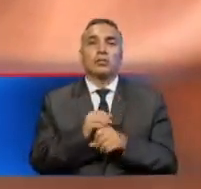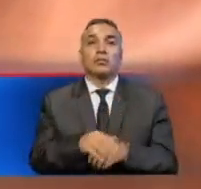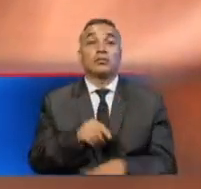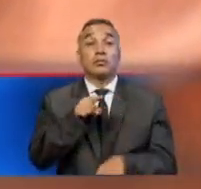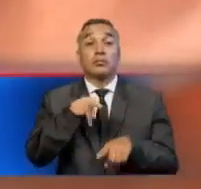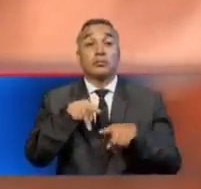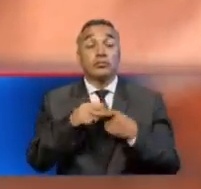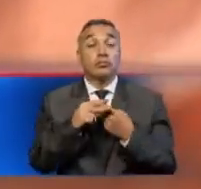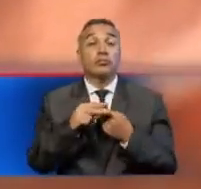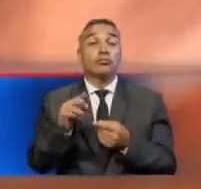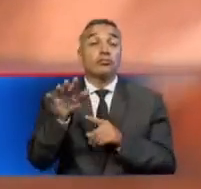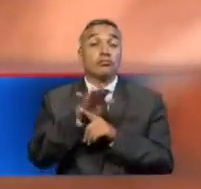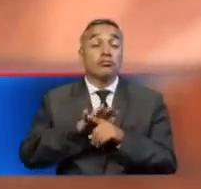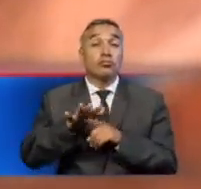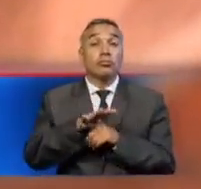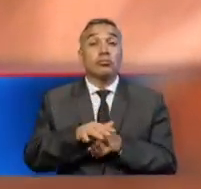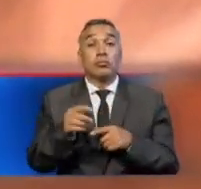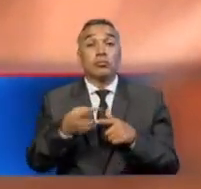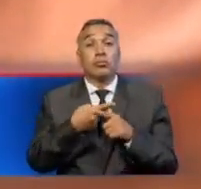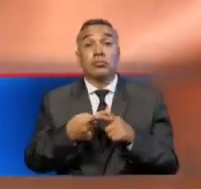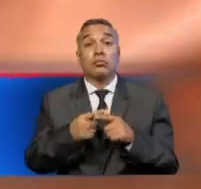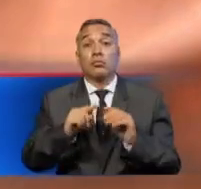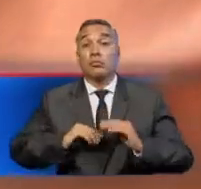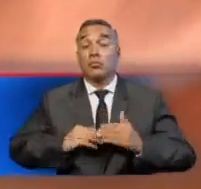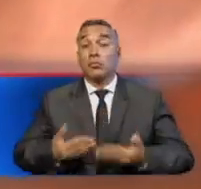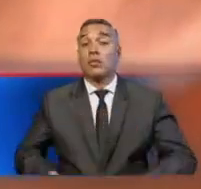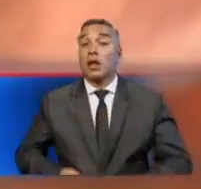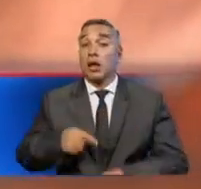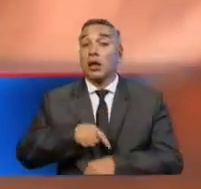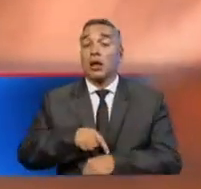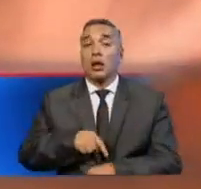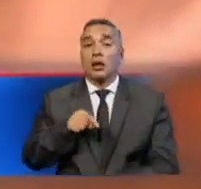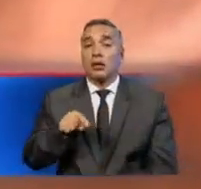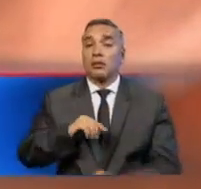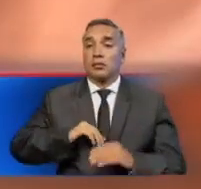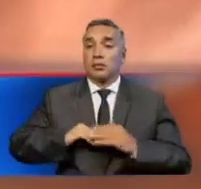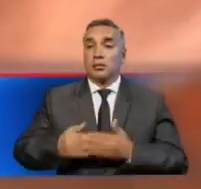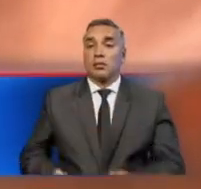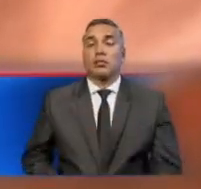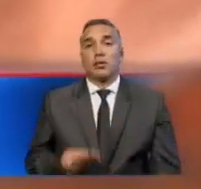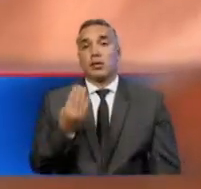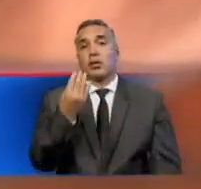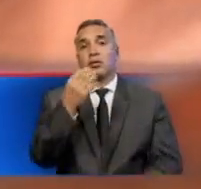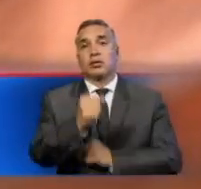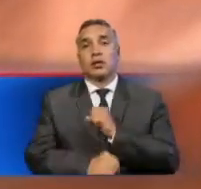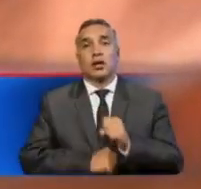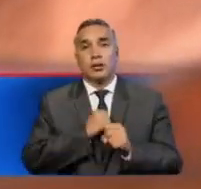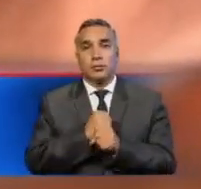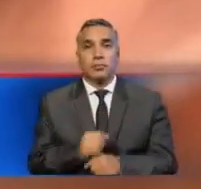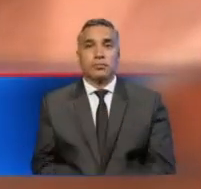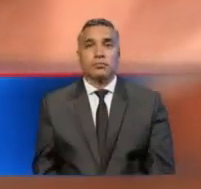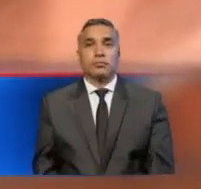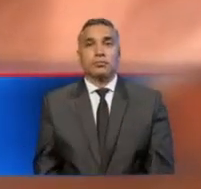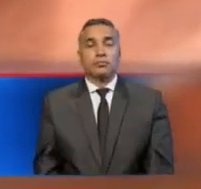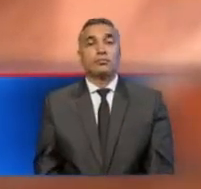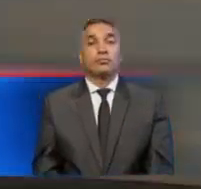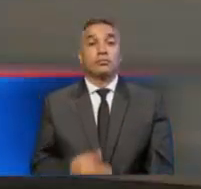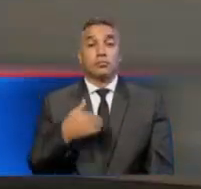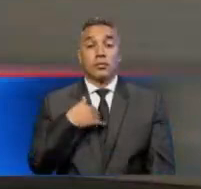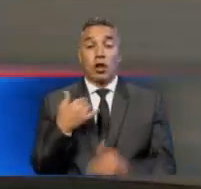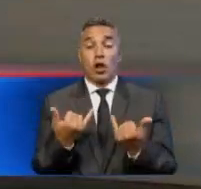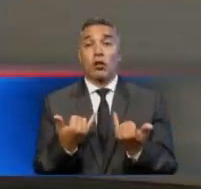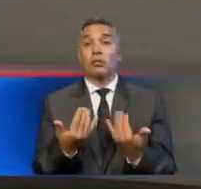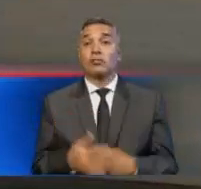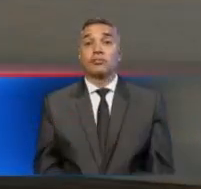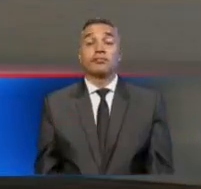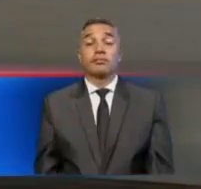Desde ahí empezó todo el abuso. ¿Y ella se embaraza a qué edad? Ella se embaraza a los 14 años que tiene actualmente. El